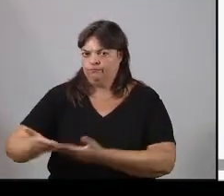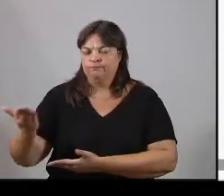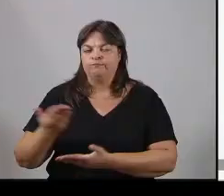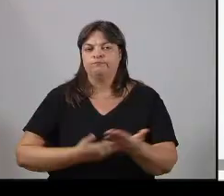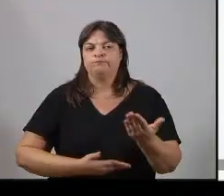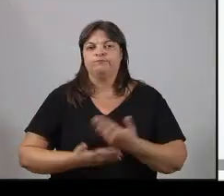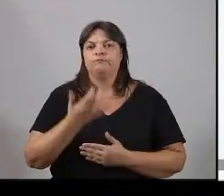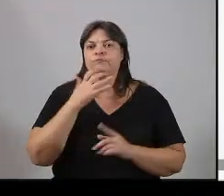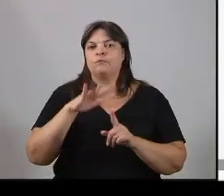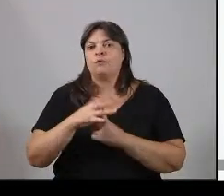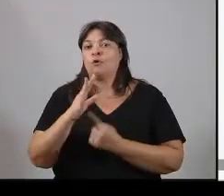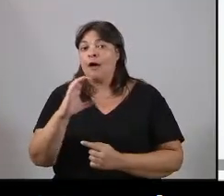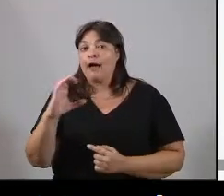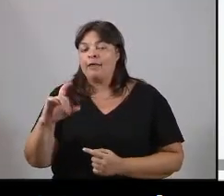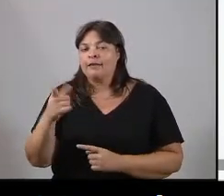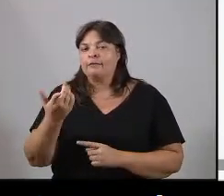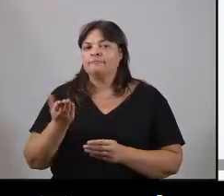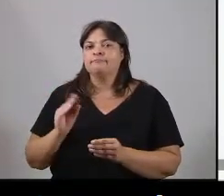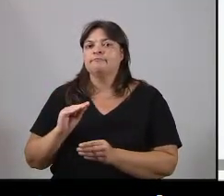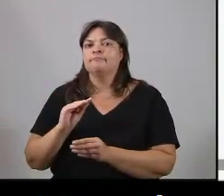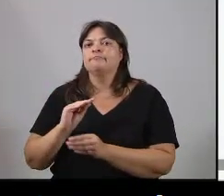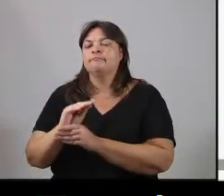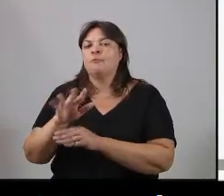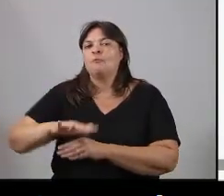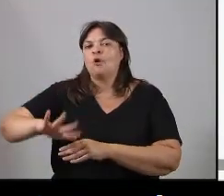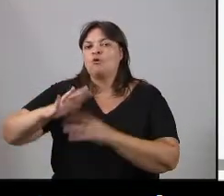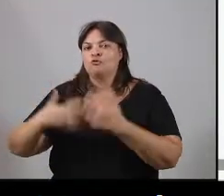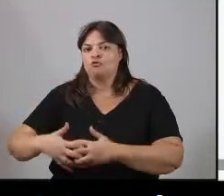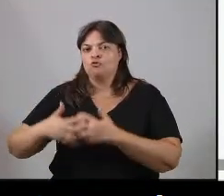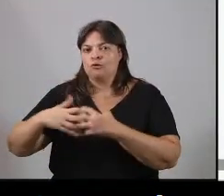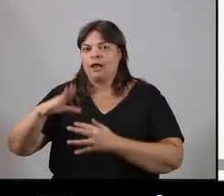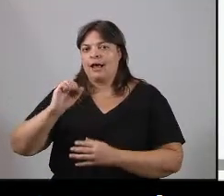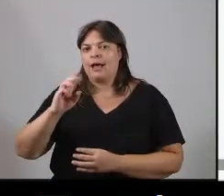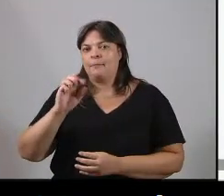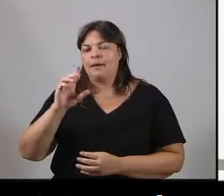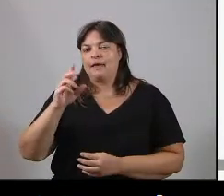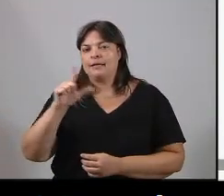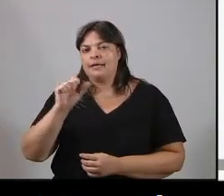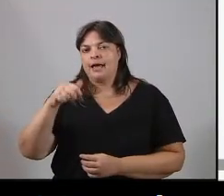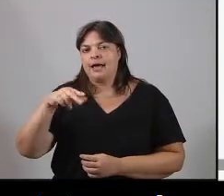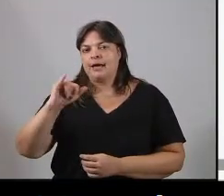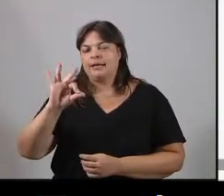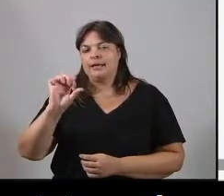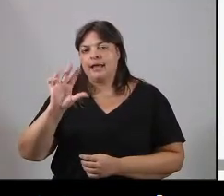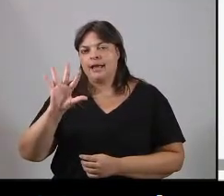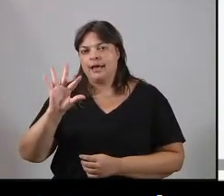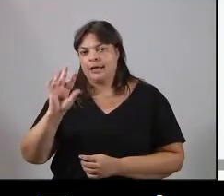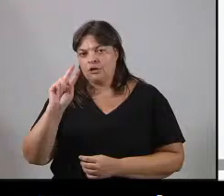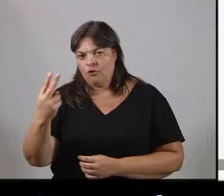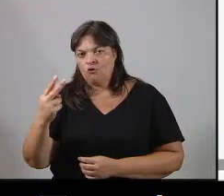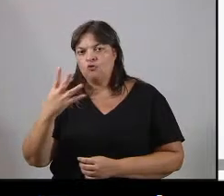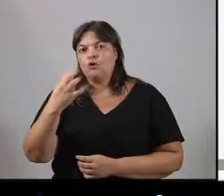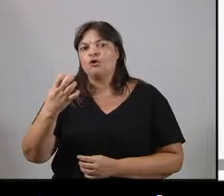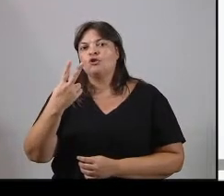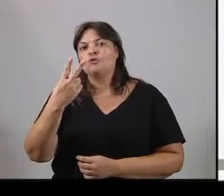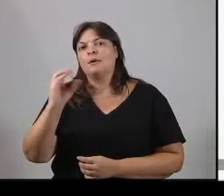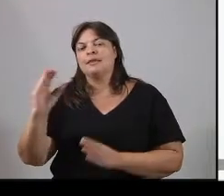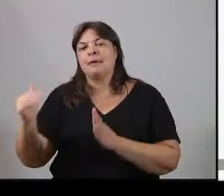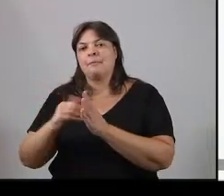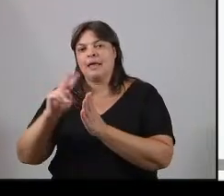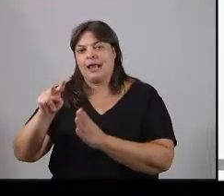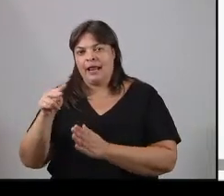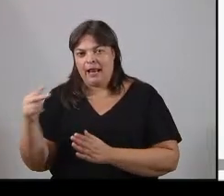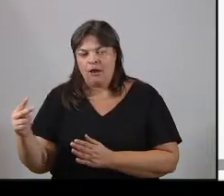de Cáceres, la inversión en el polígono industrial Capellanías 2 será de 420.000 euros